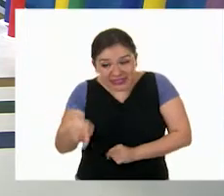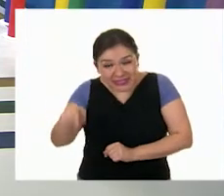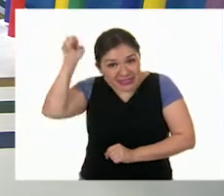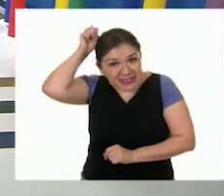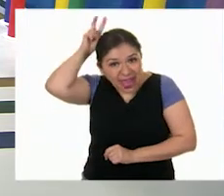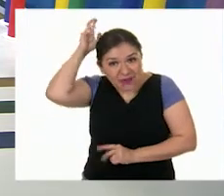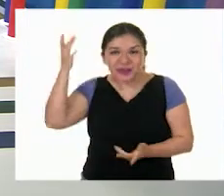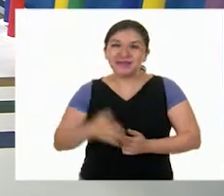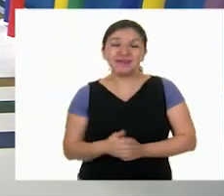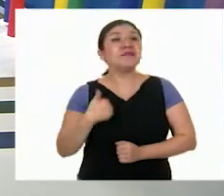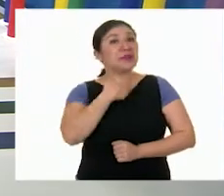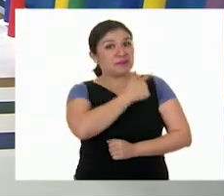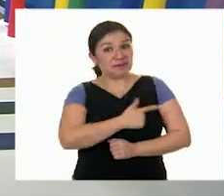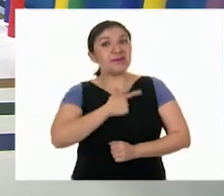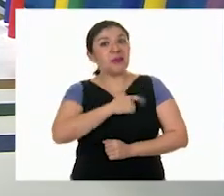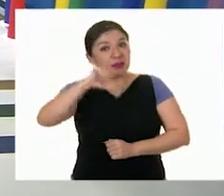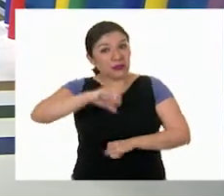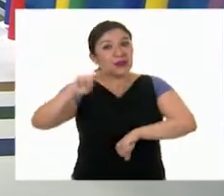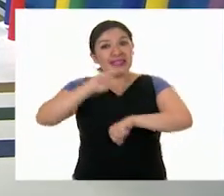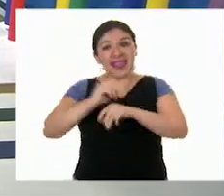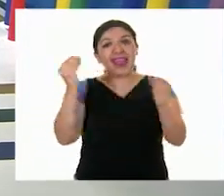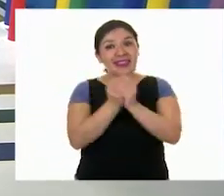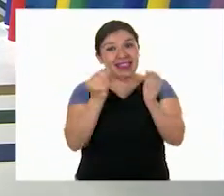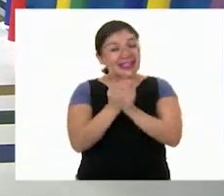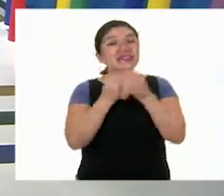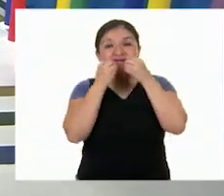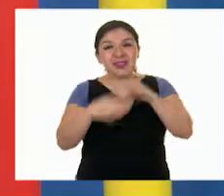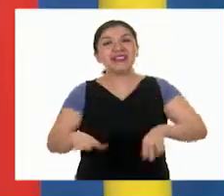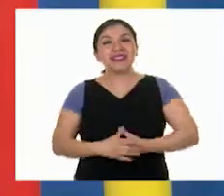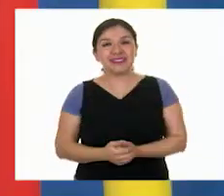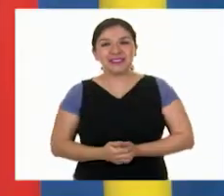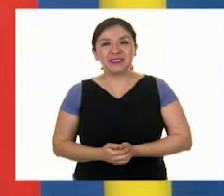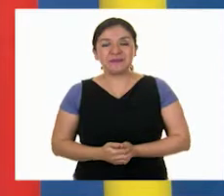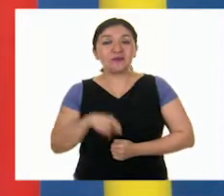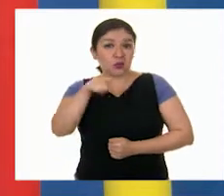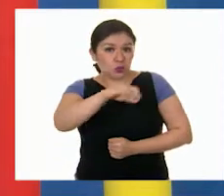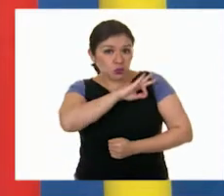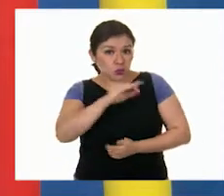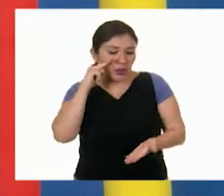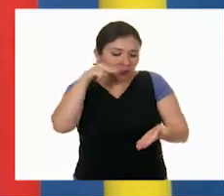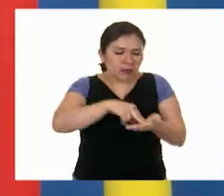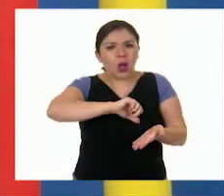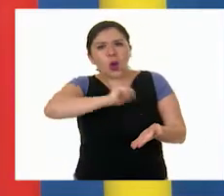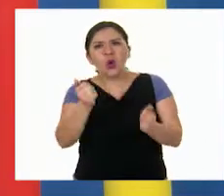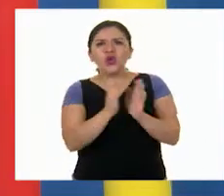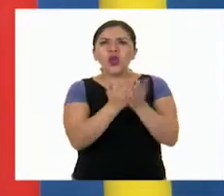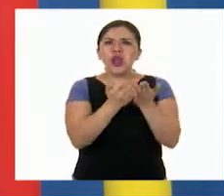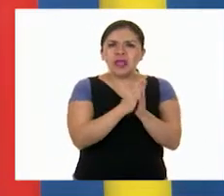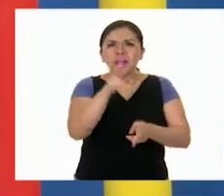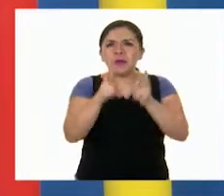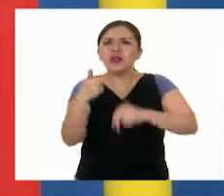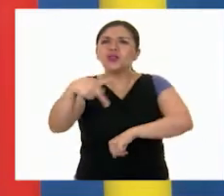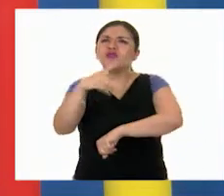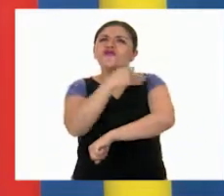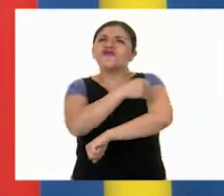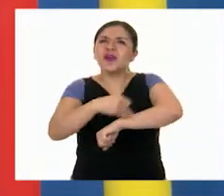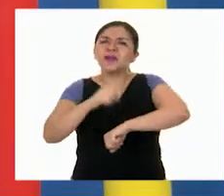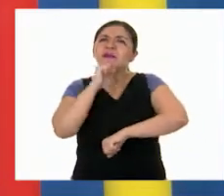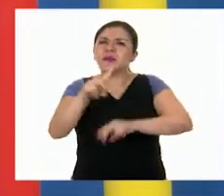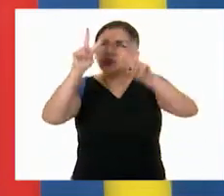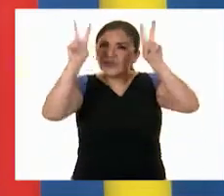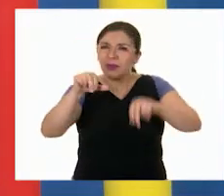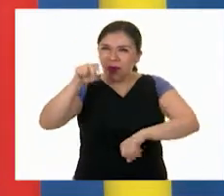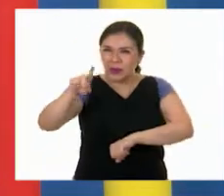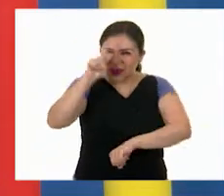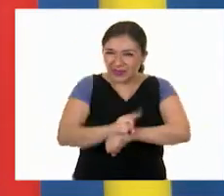Me encantó la moraleja y la clase y todo. Y todo. Si te es posible, consulta otros libros y comenta el tema de hoy con tu